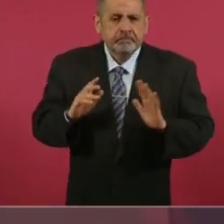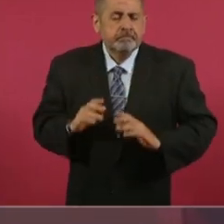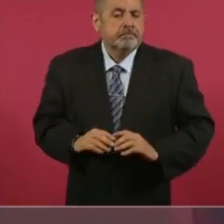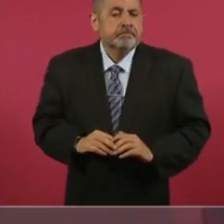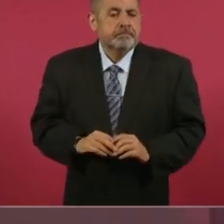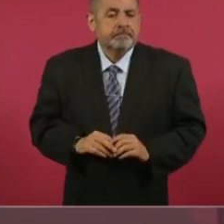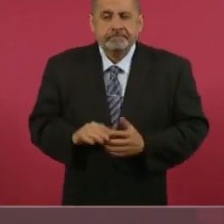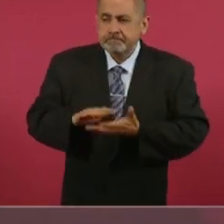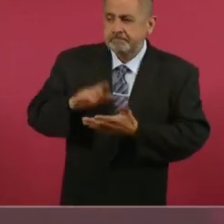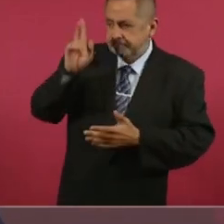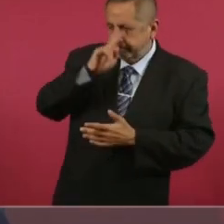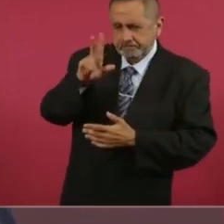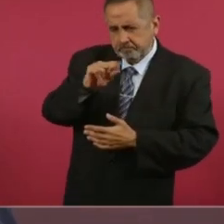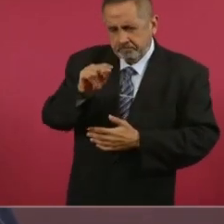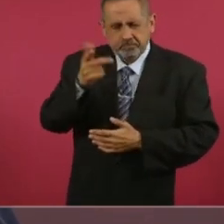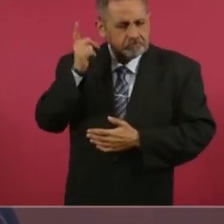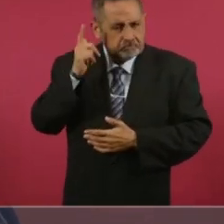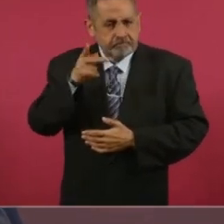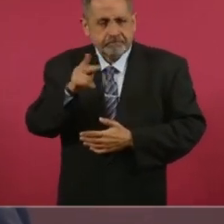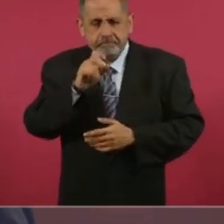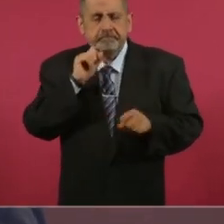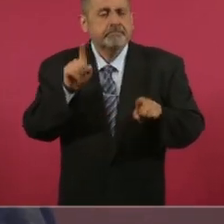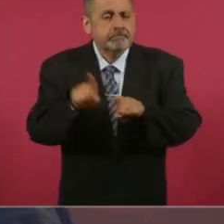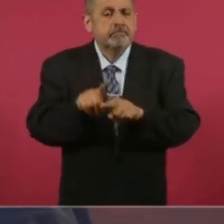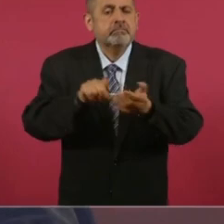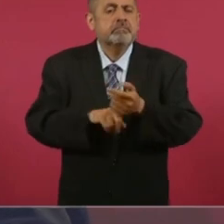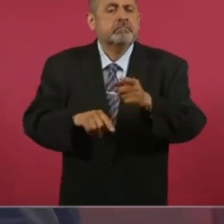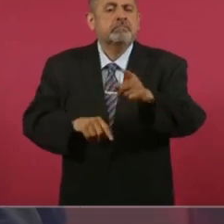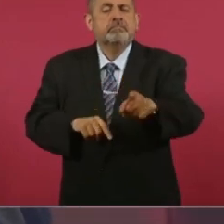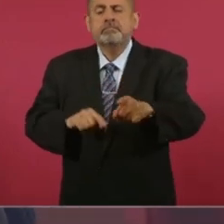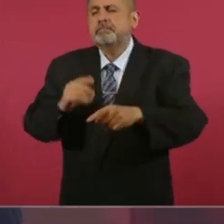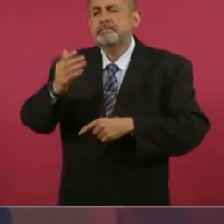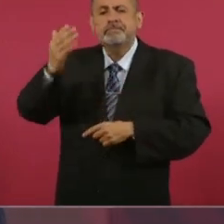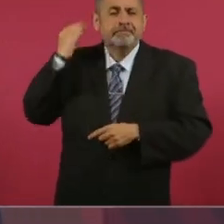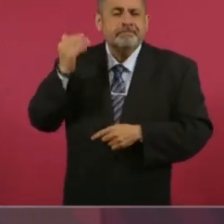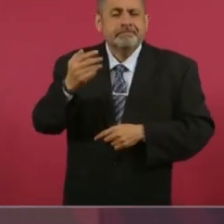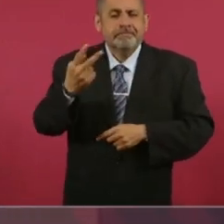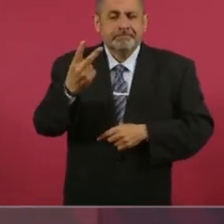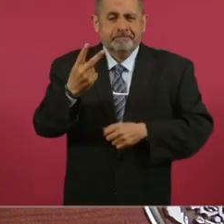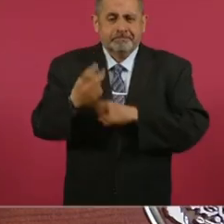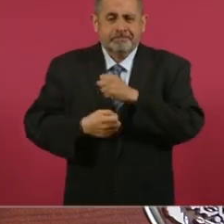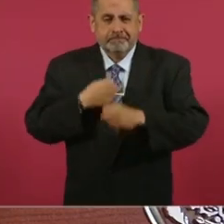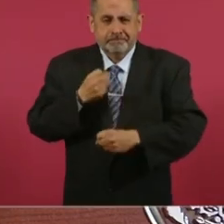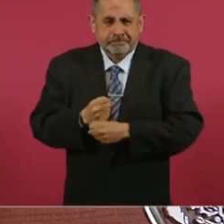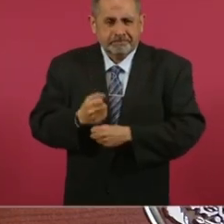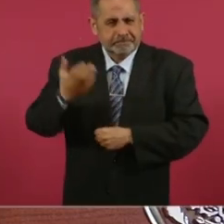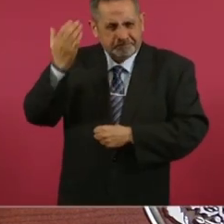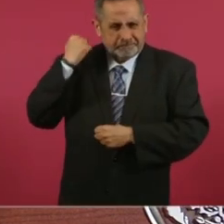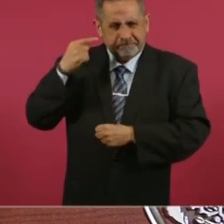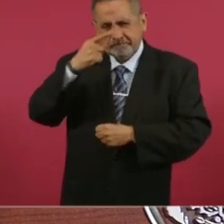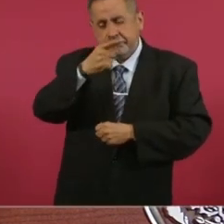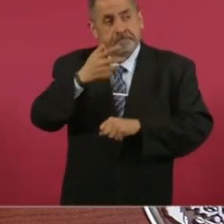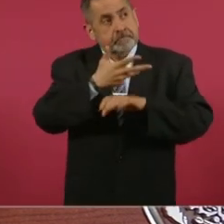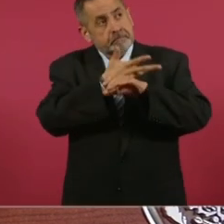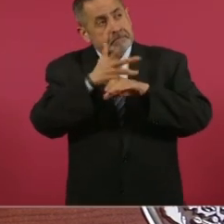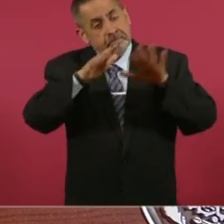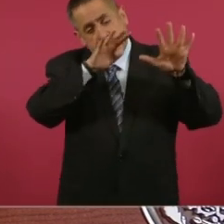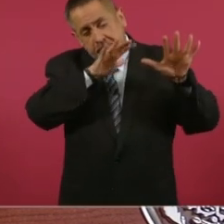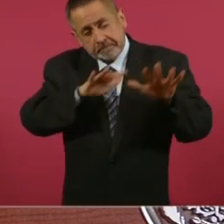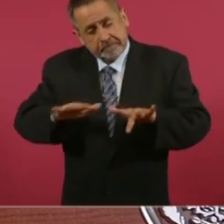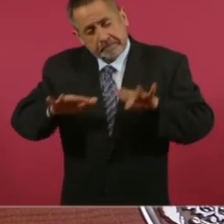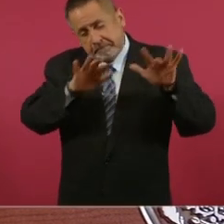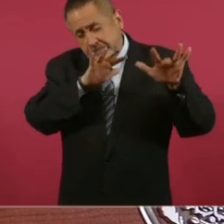se agrave a lo que sucedió hace como 2 años de fuertes nevadas en